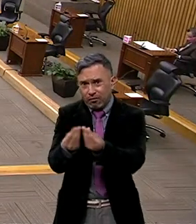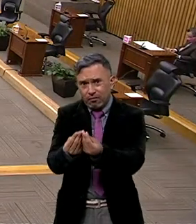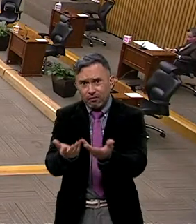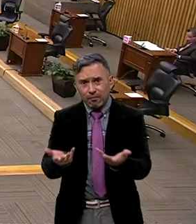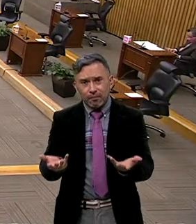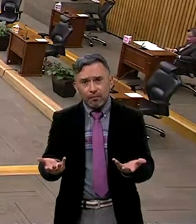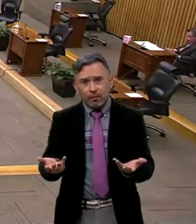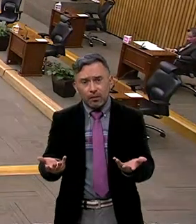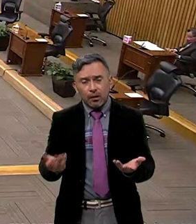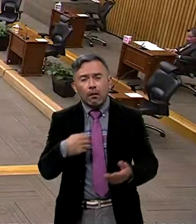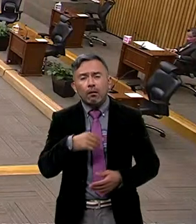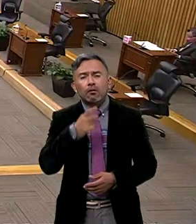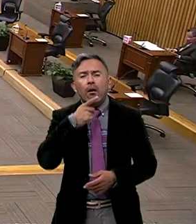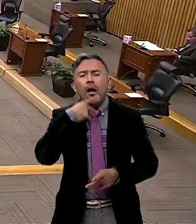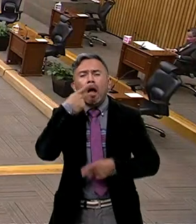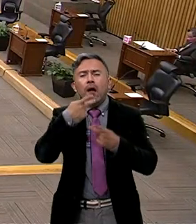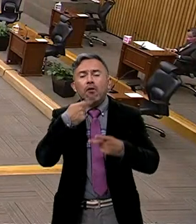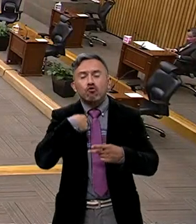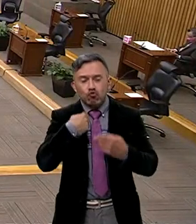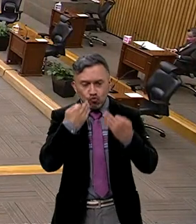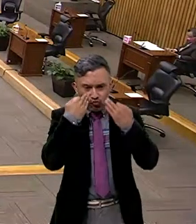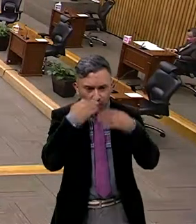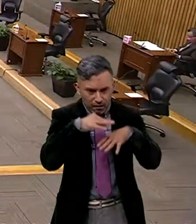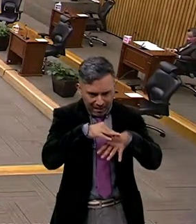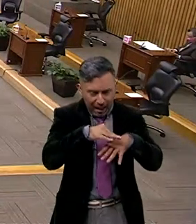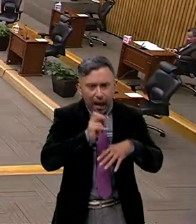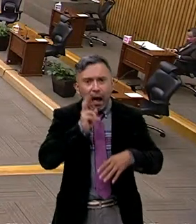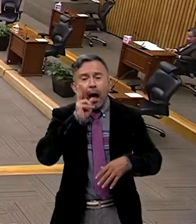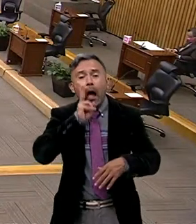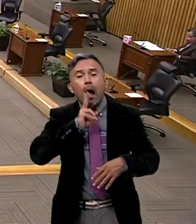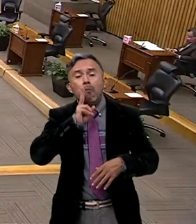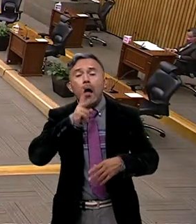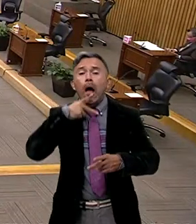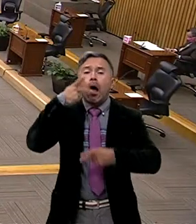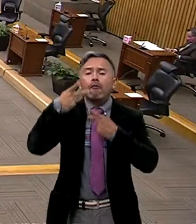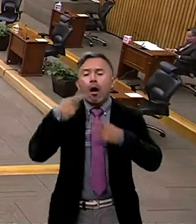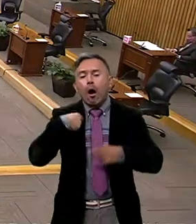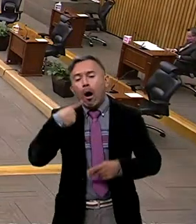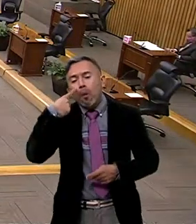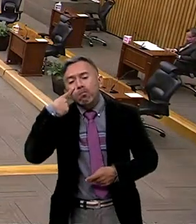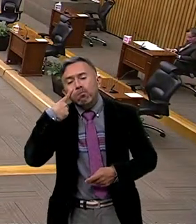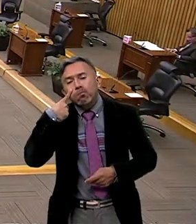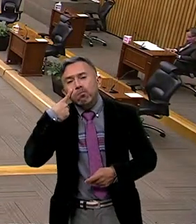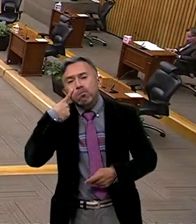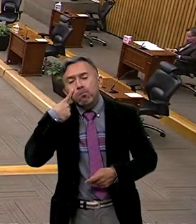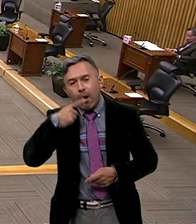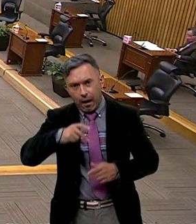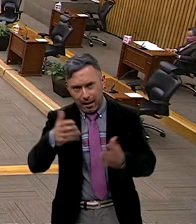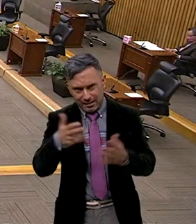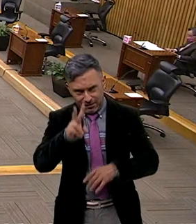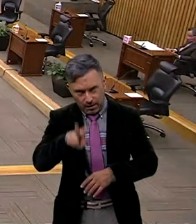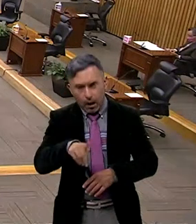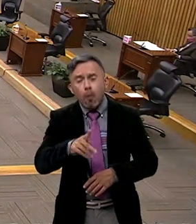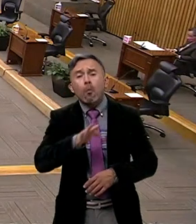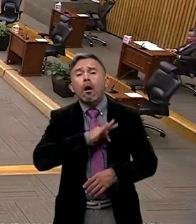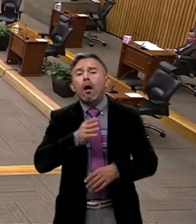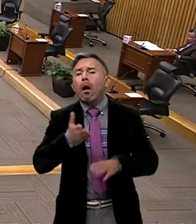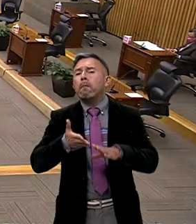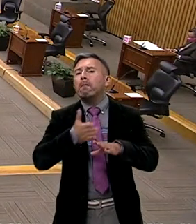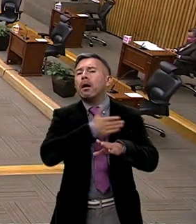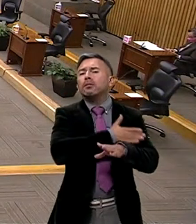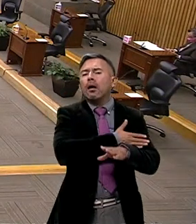partir del haber pero también de la congruencia señores que estaban haciendo en el pasado nunca escuché a